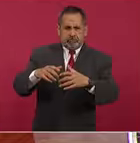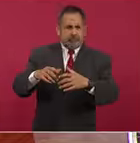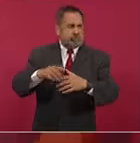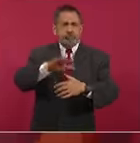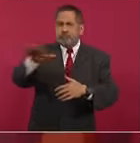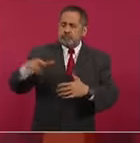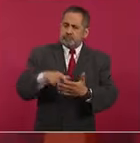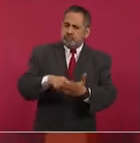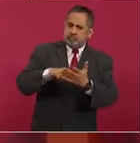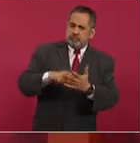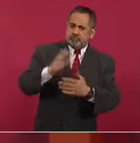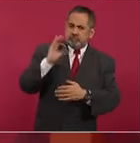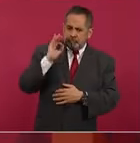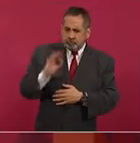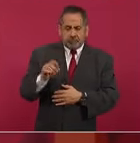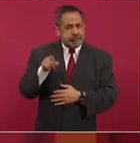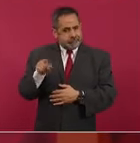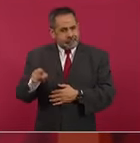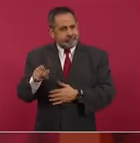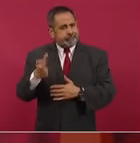ejemplo de cómo deberían de